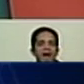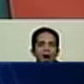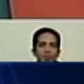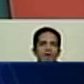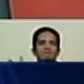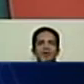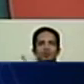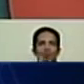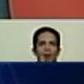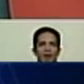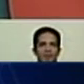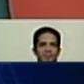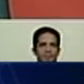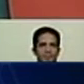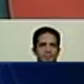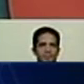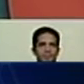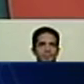venezolano.